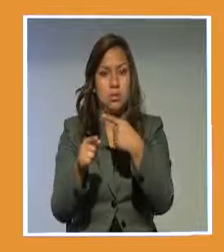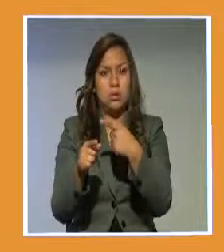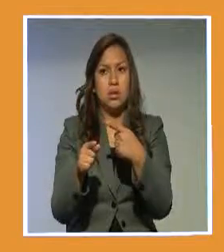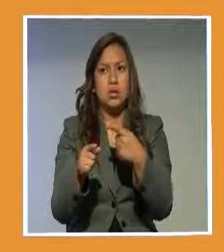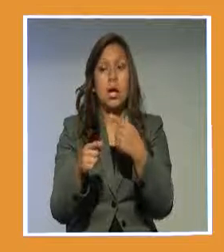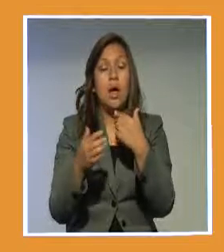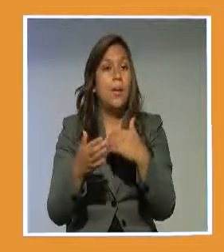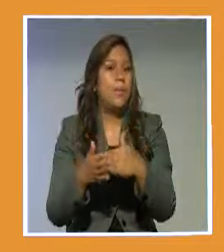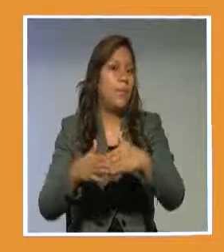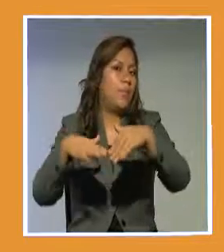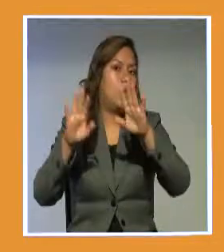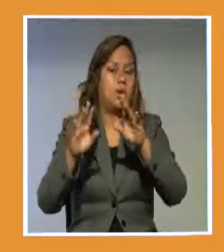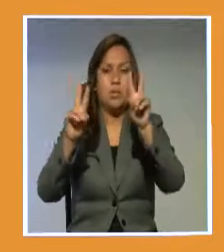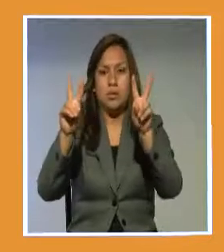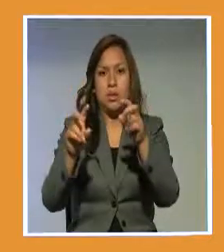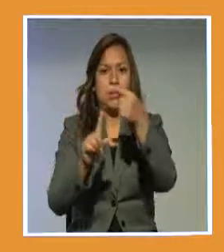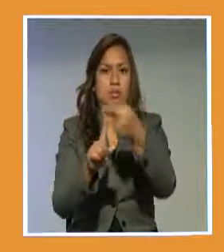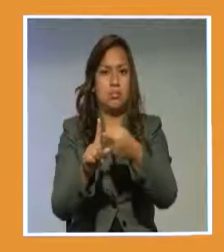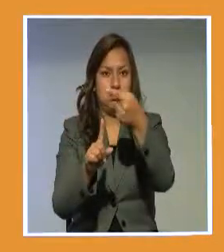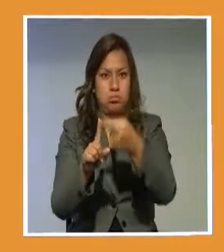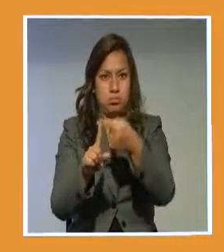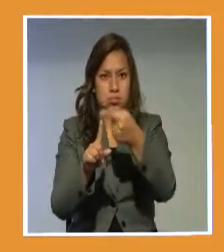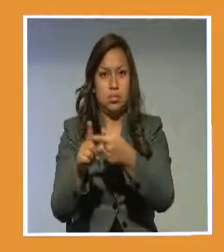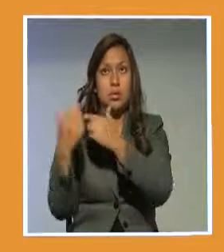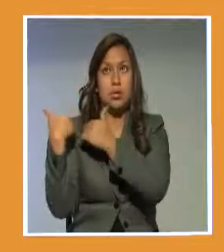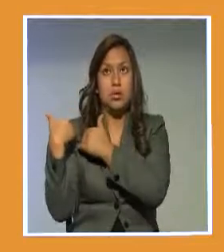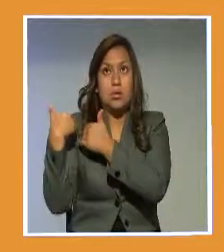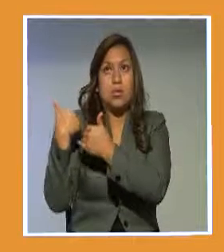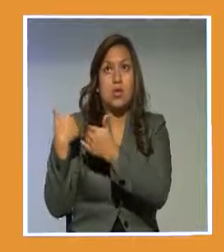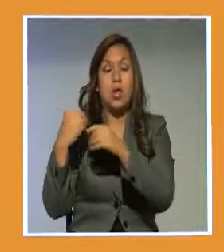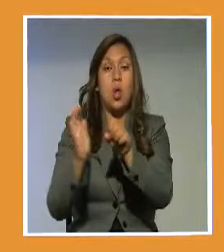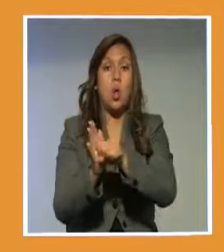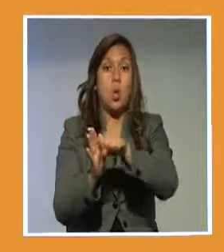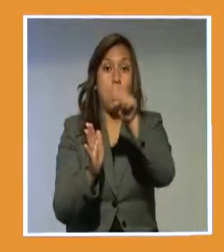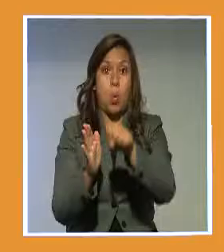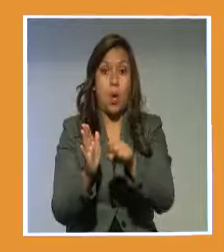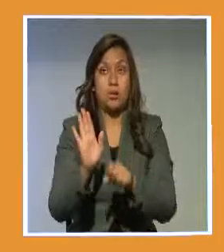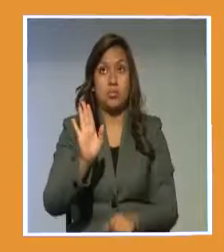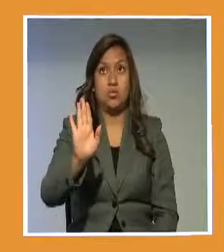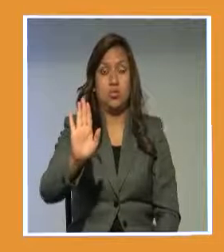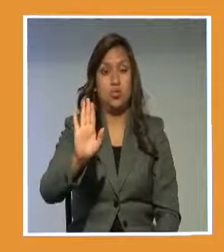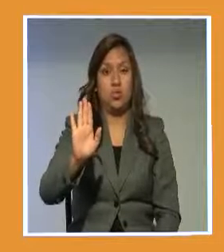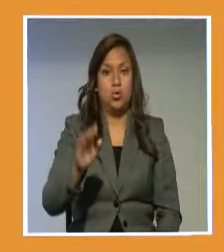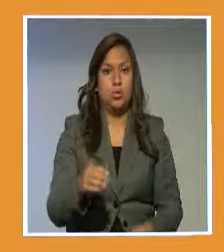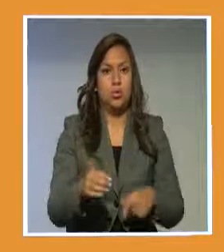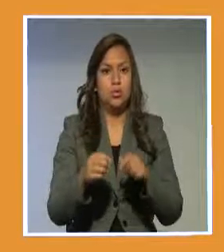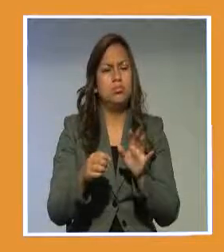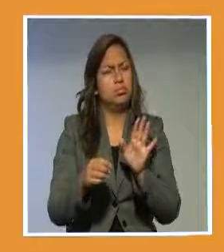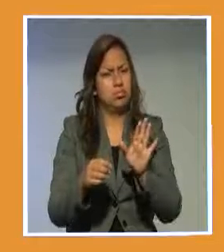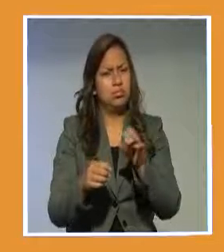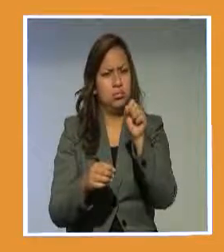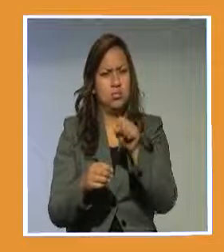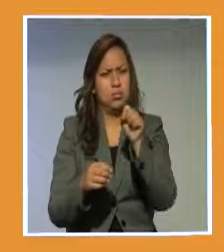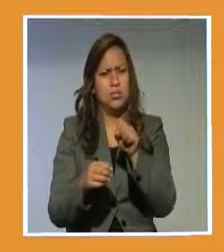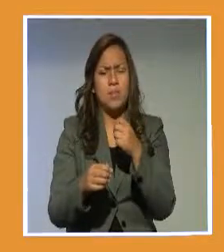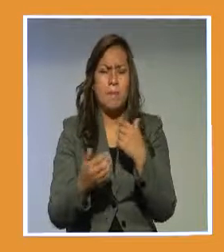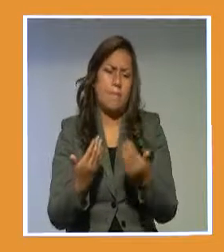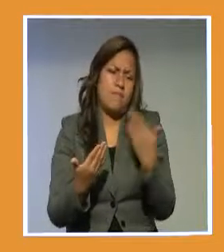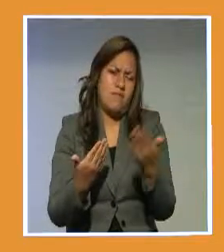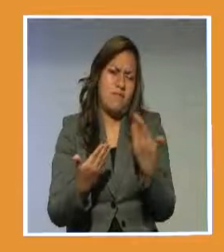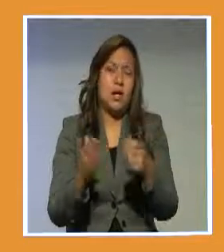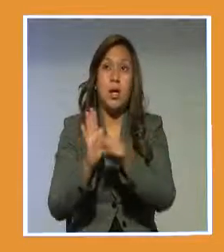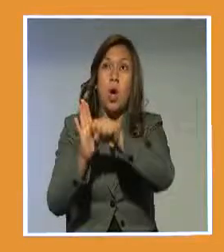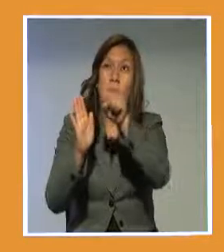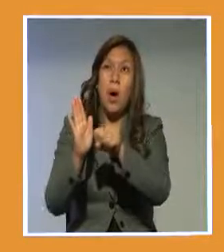desahucio en materia de inquilinato, lo que era una competencia exclusiva de un juez. Sin duda el notario es mucho más cercano y accesible, por lo